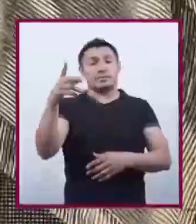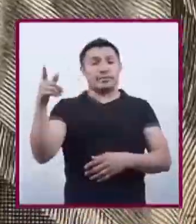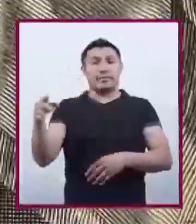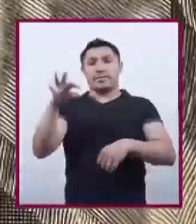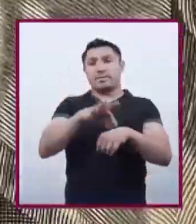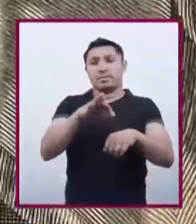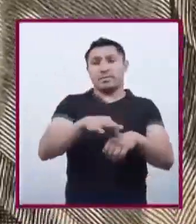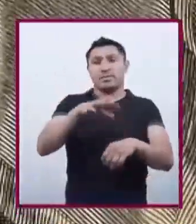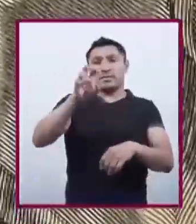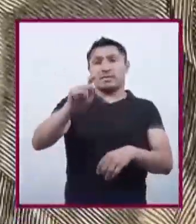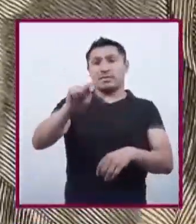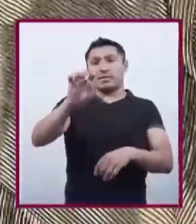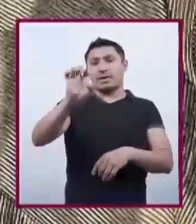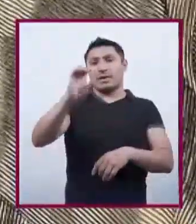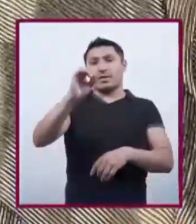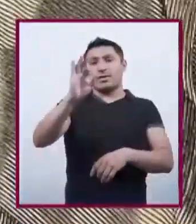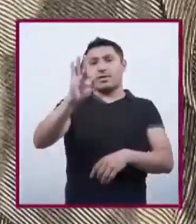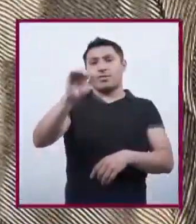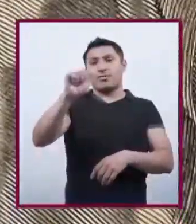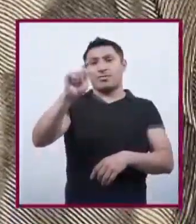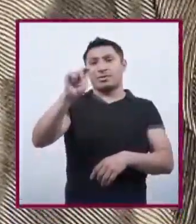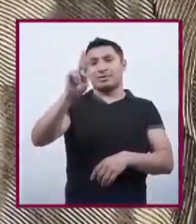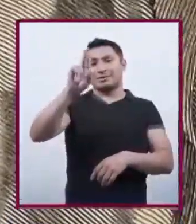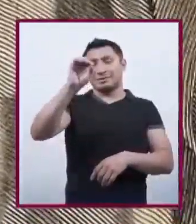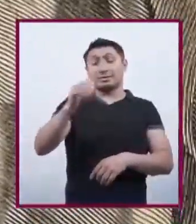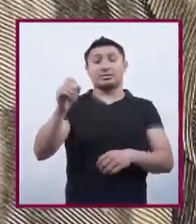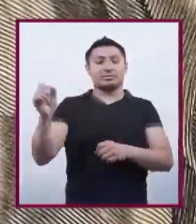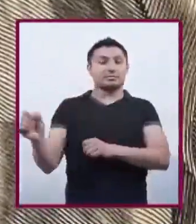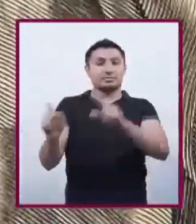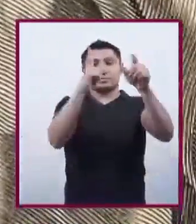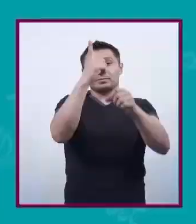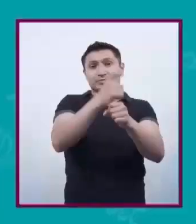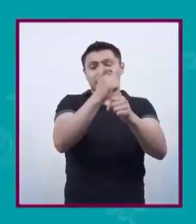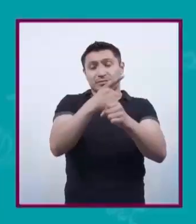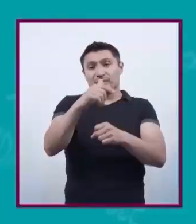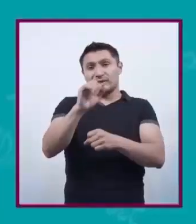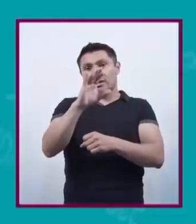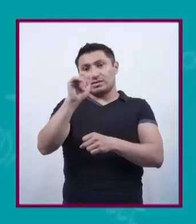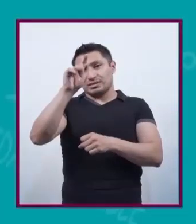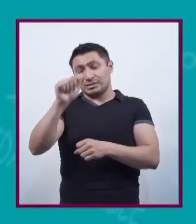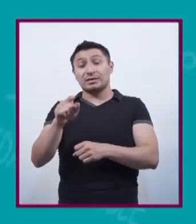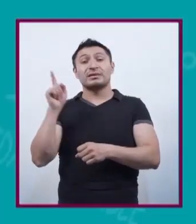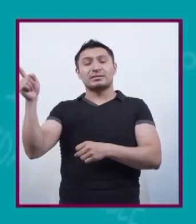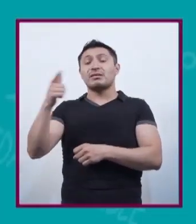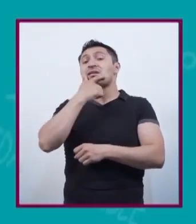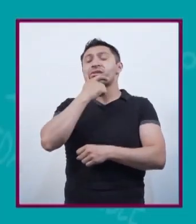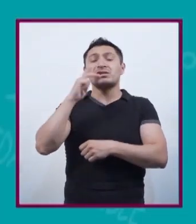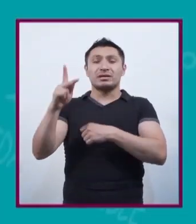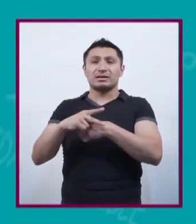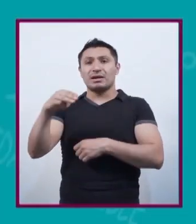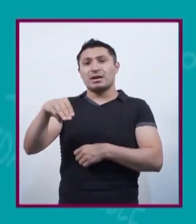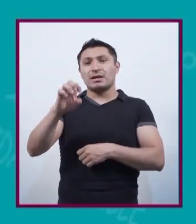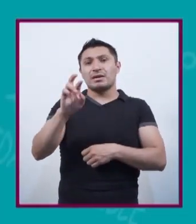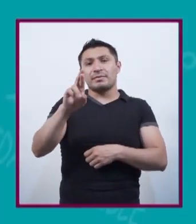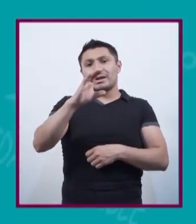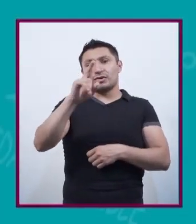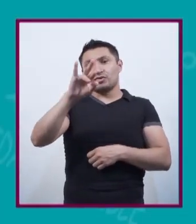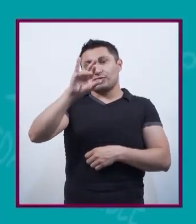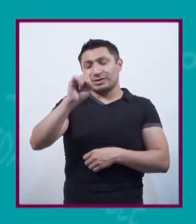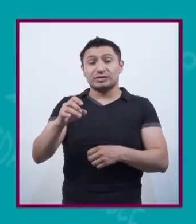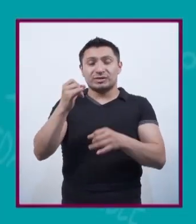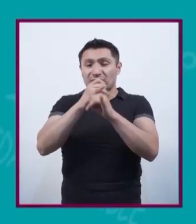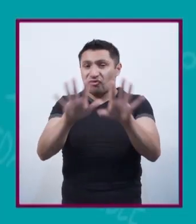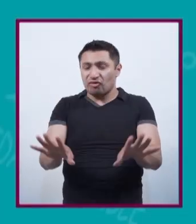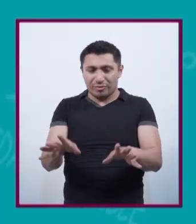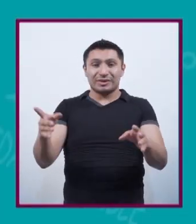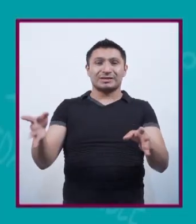médico Teofastro Renaudot publicó las primeras gacetas y en Inglaterra surgen los mercurios, con información satírica